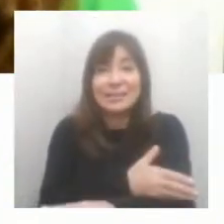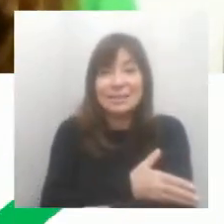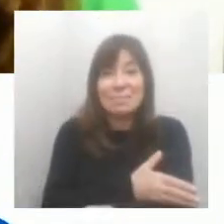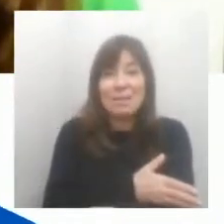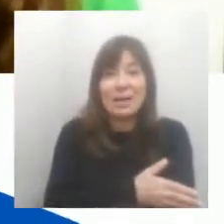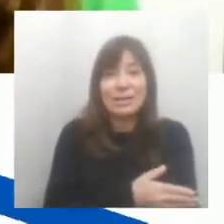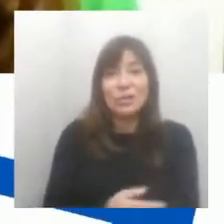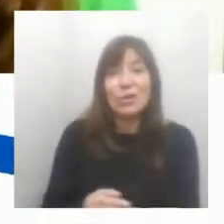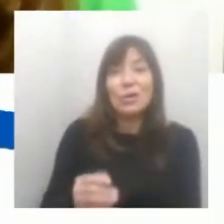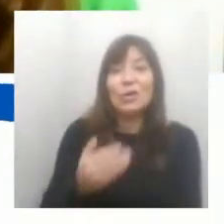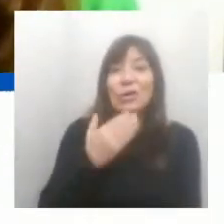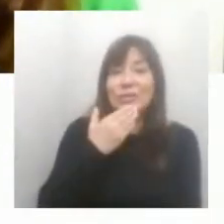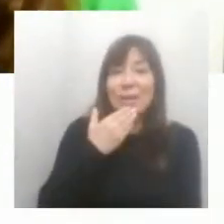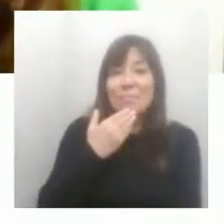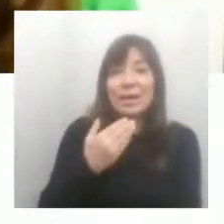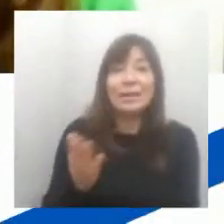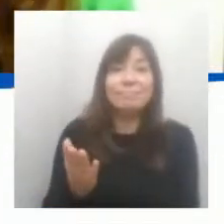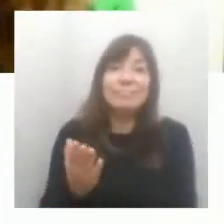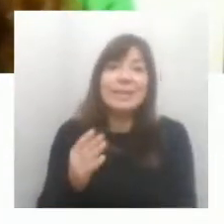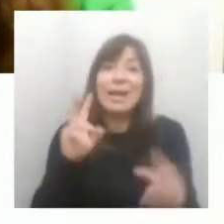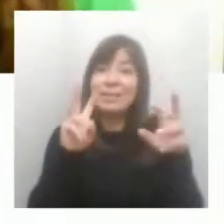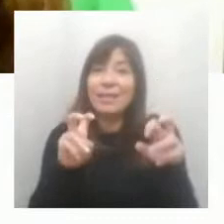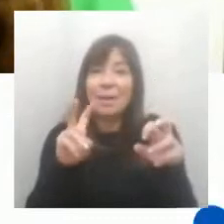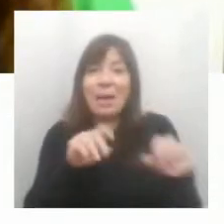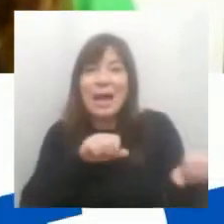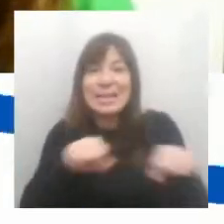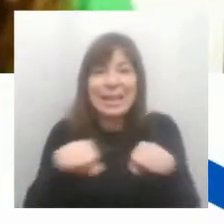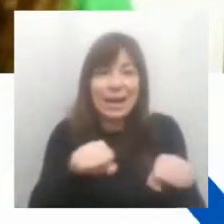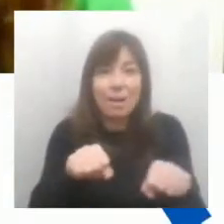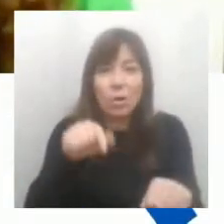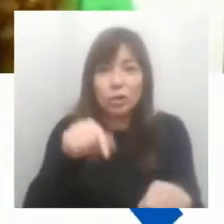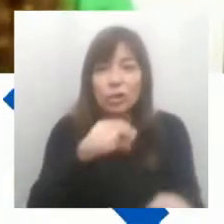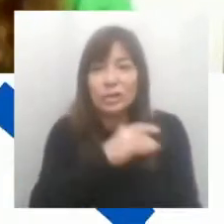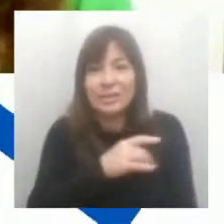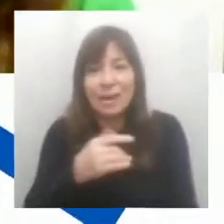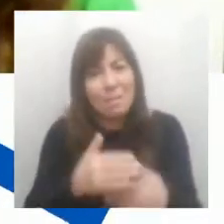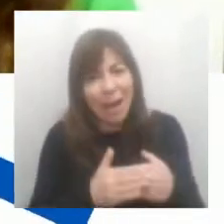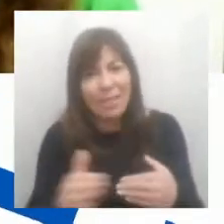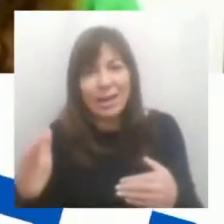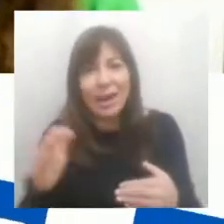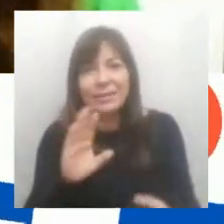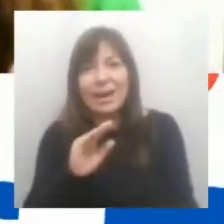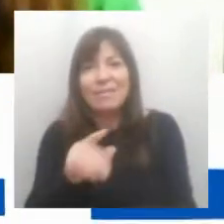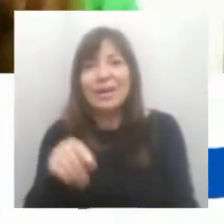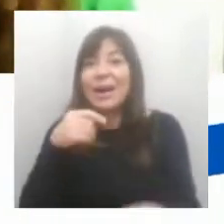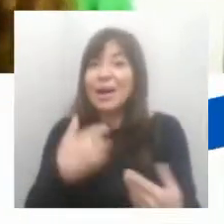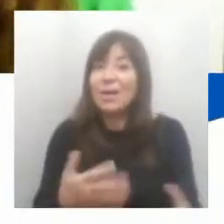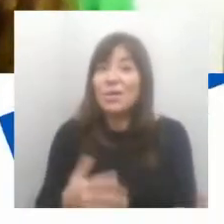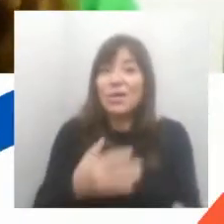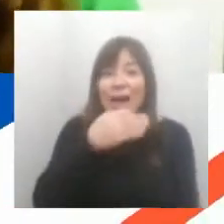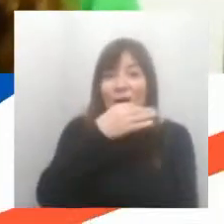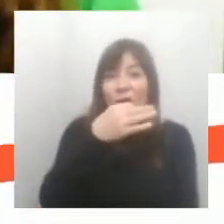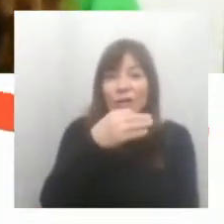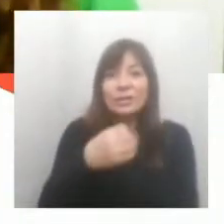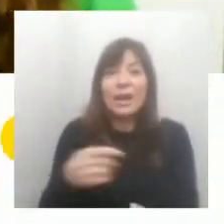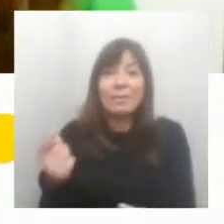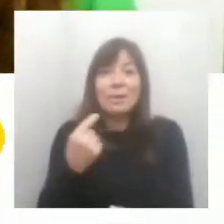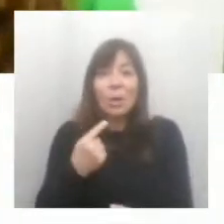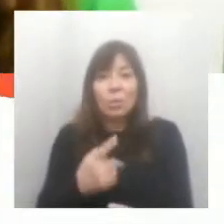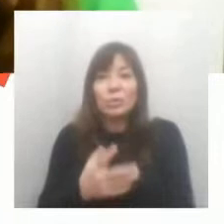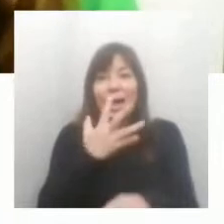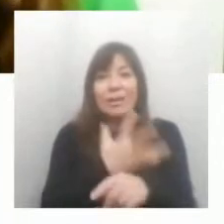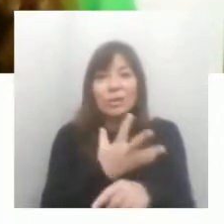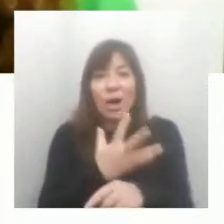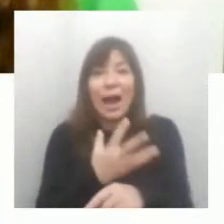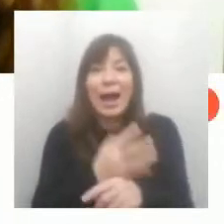que es bastante inherente en nuestro país, que tiene que ver con la sismología. Pero más adelante vamos a hablar un poquito de eso. Déjenme contarles, bueno, me están preguntando si existe todavía la